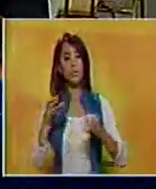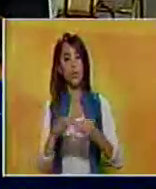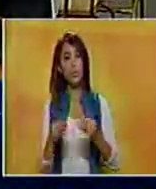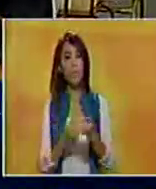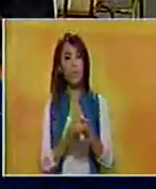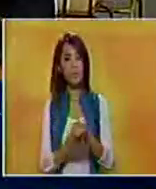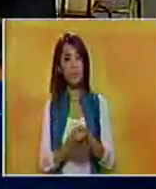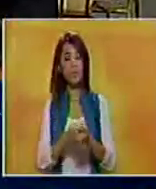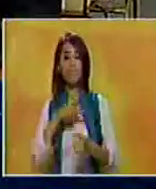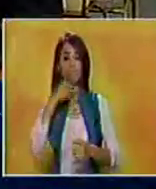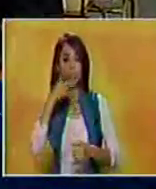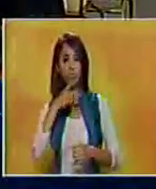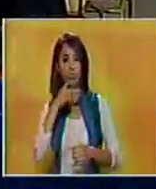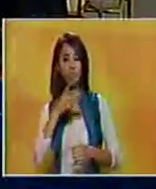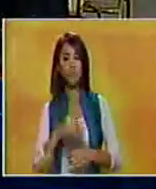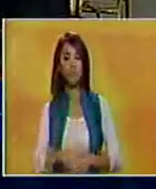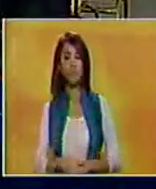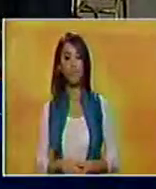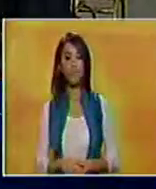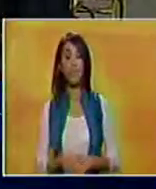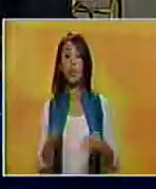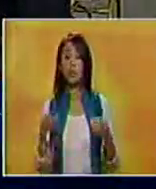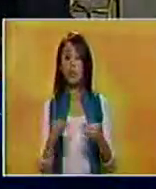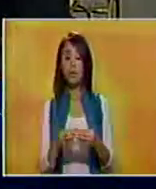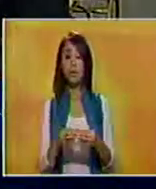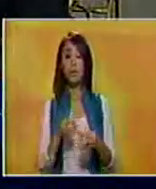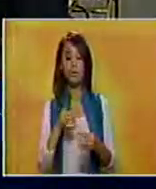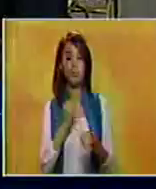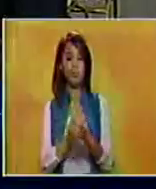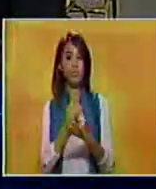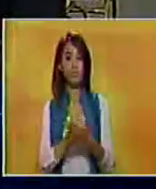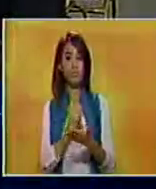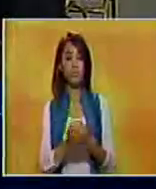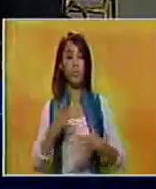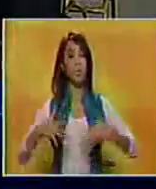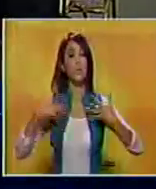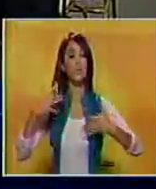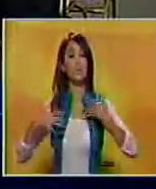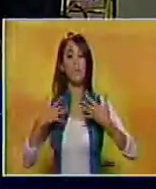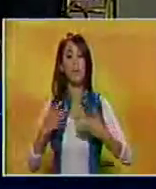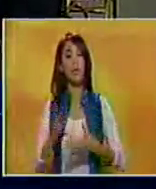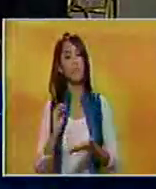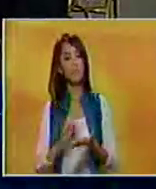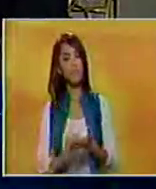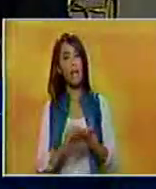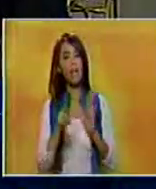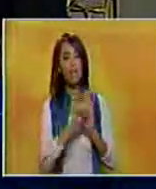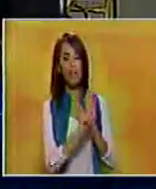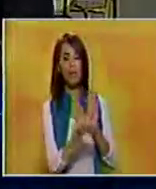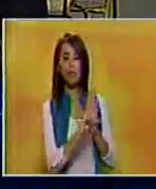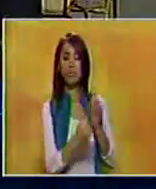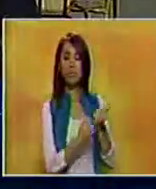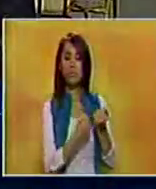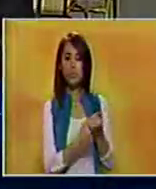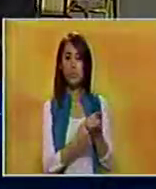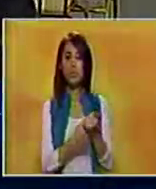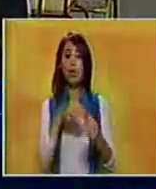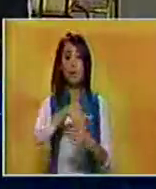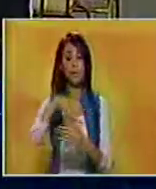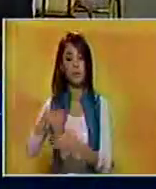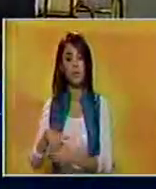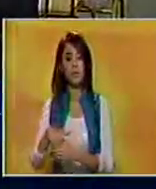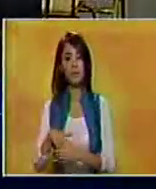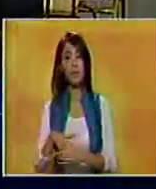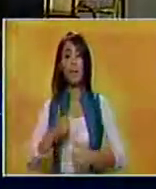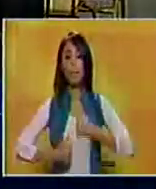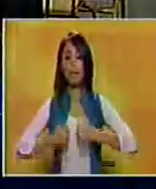apoyamos y los candidatos ya inscritos a una actividad de ratificación de estas garantías electorales por parte de los candidatos y